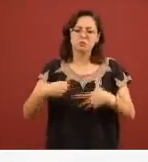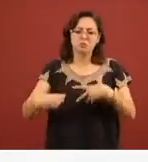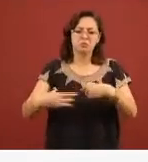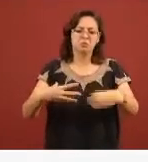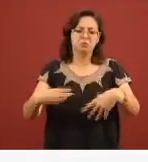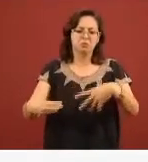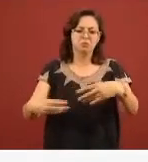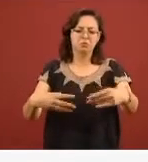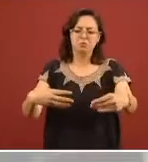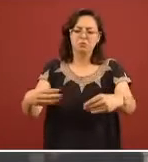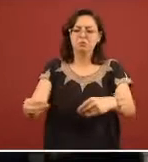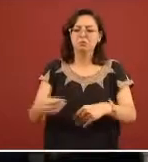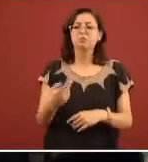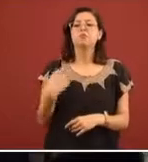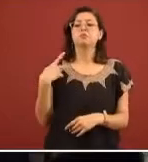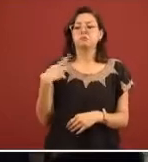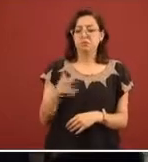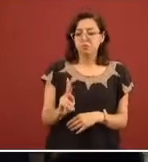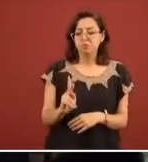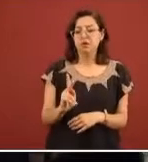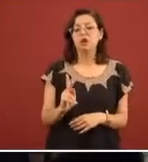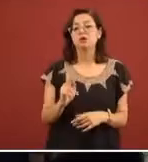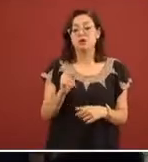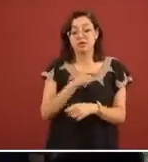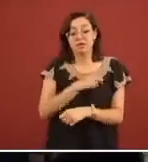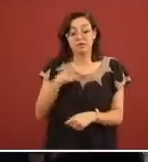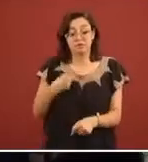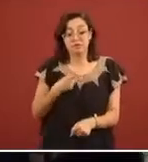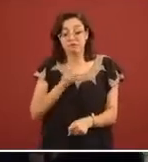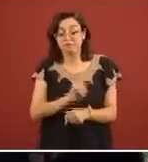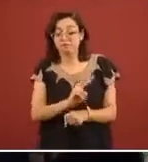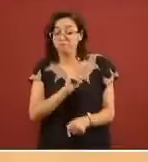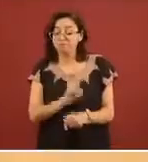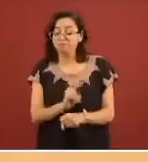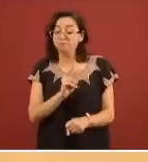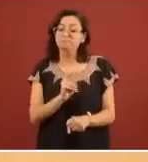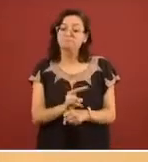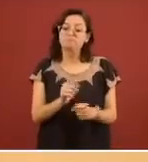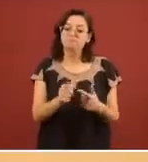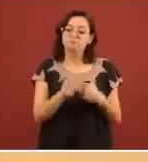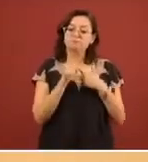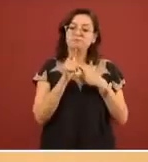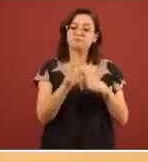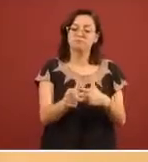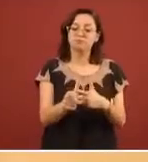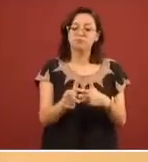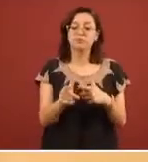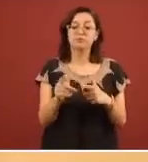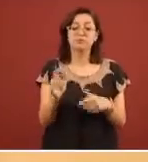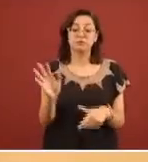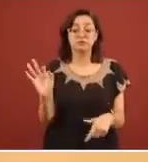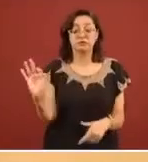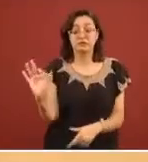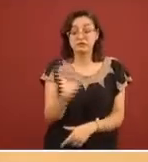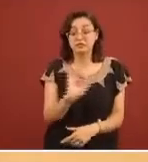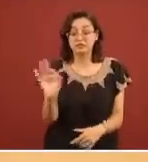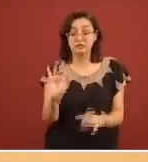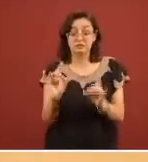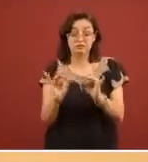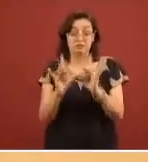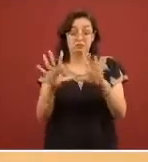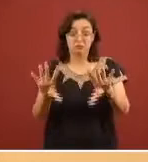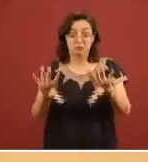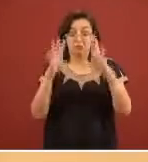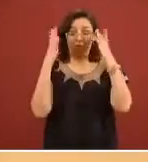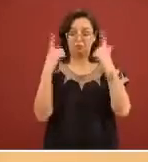confirmación de nuevos casos, pero es algo que tenemos precisamente que seguir monitoreando pensando en que esto en cualquier momento puede cambiar y la